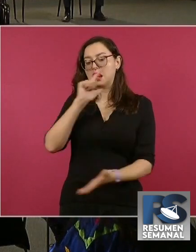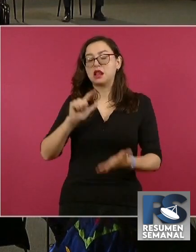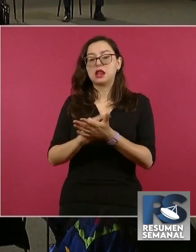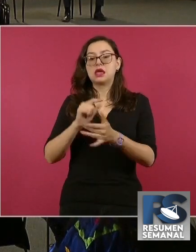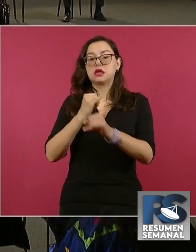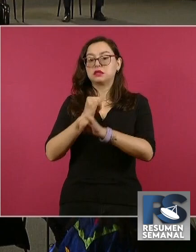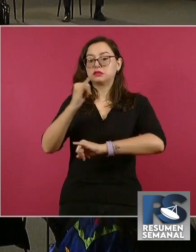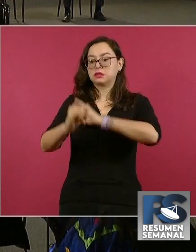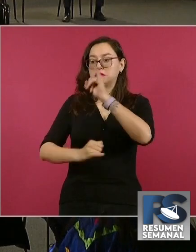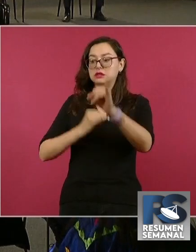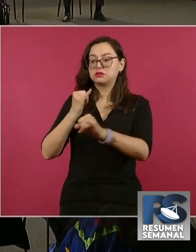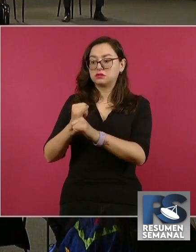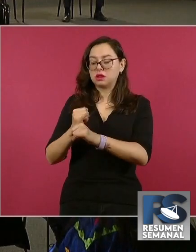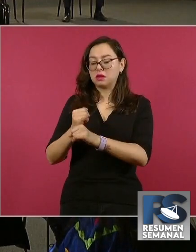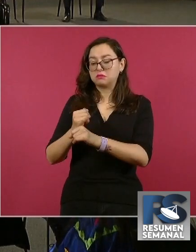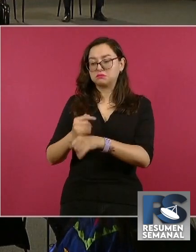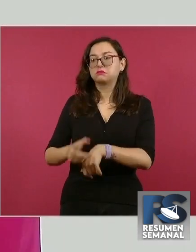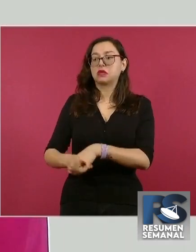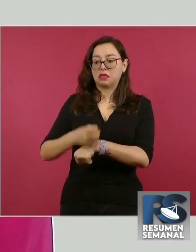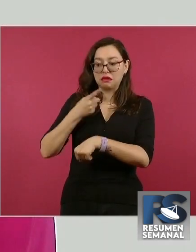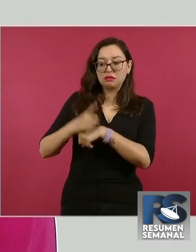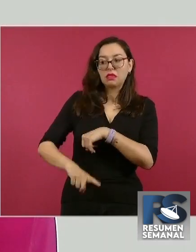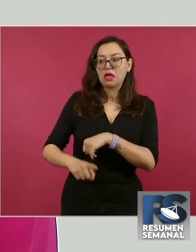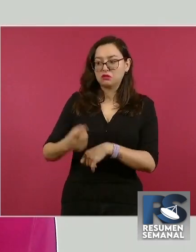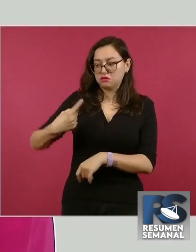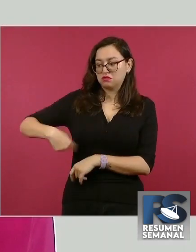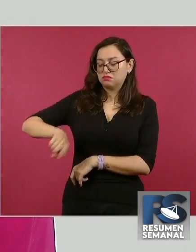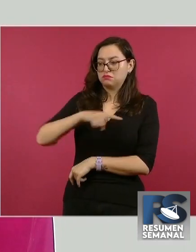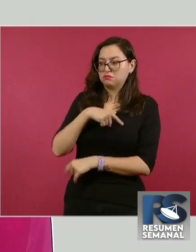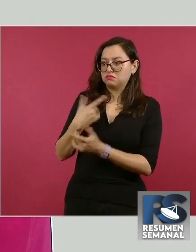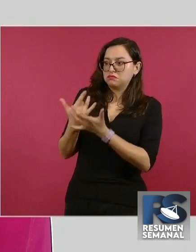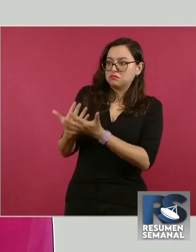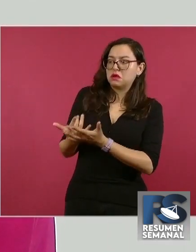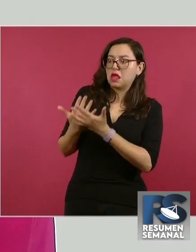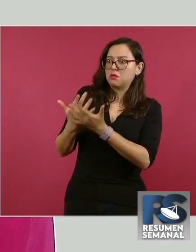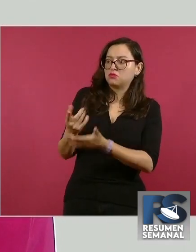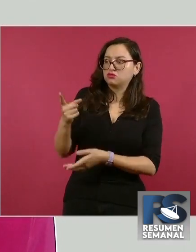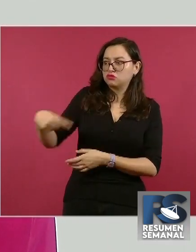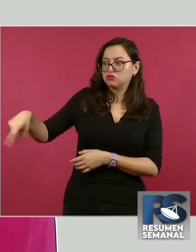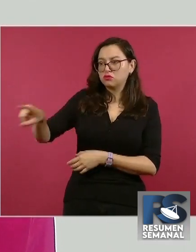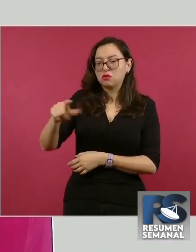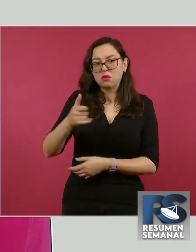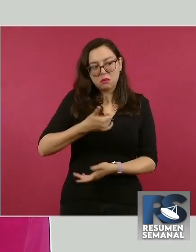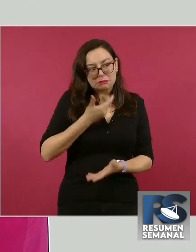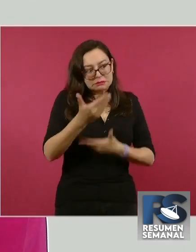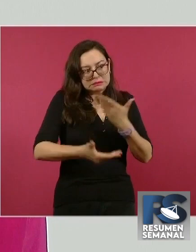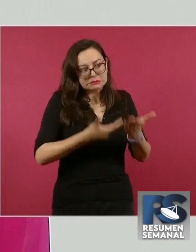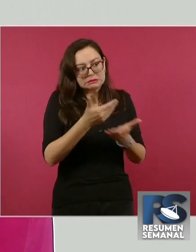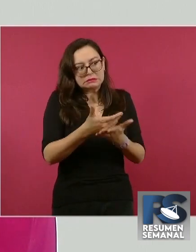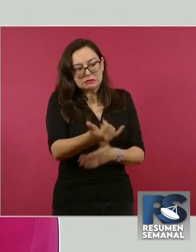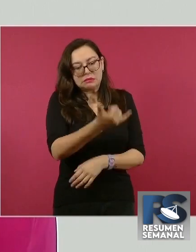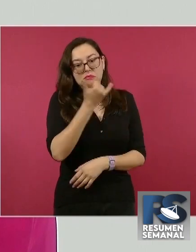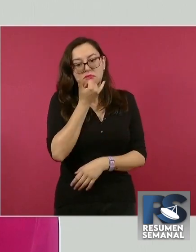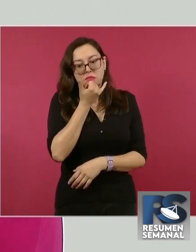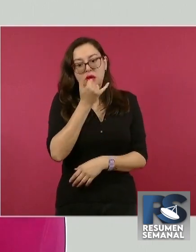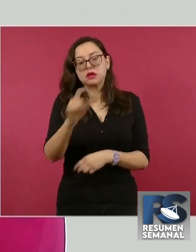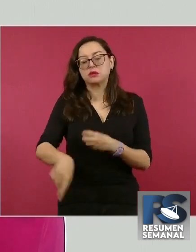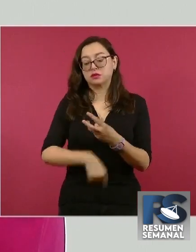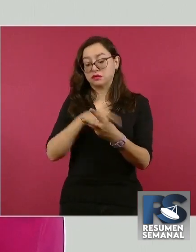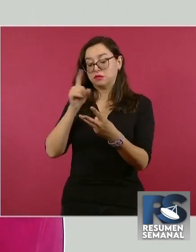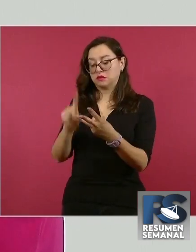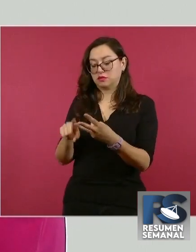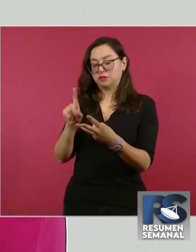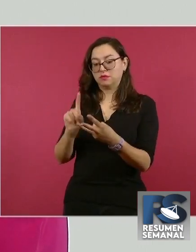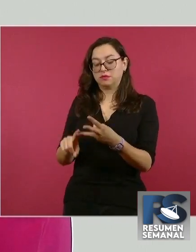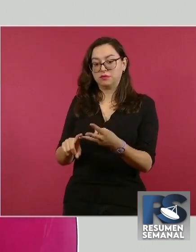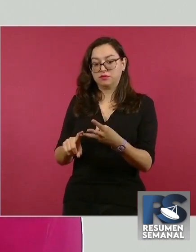pública con la finalidad de garantizar la reparación del daño moral a México y sus nacionales juzgar y declarar que la Corte Internacional de